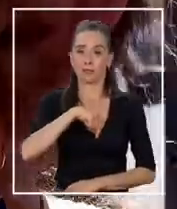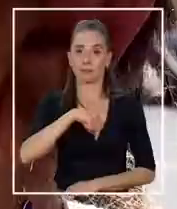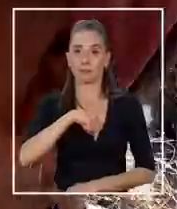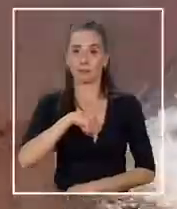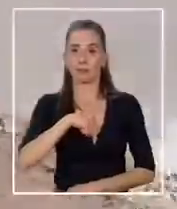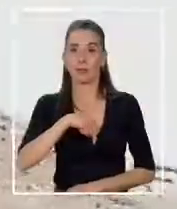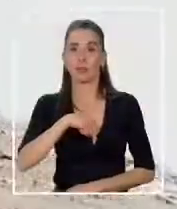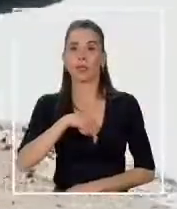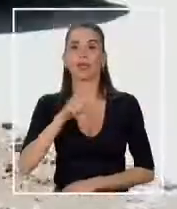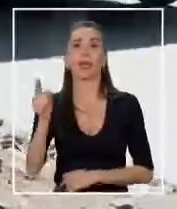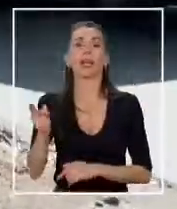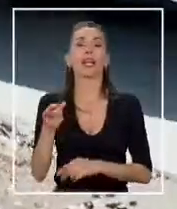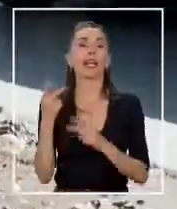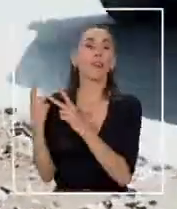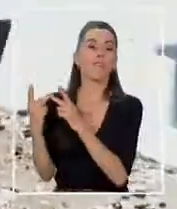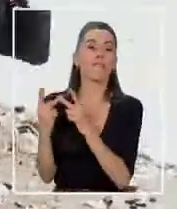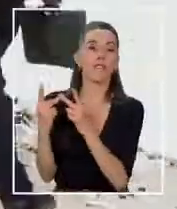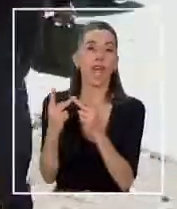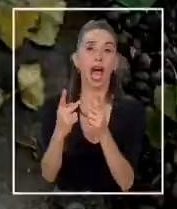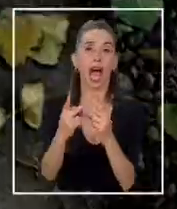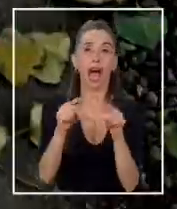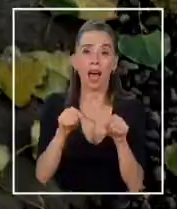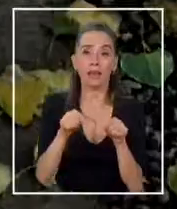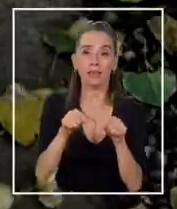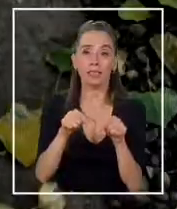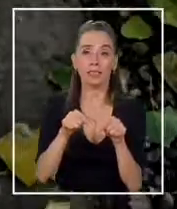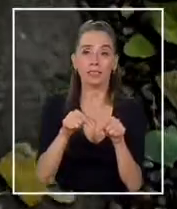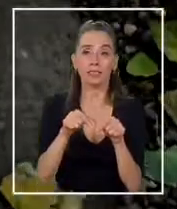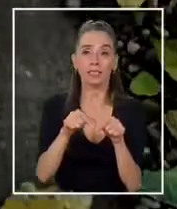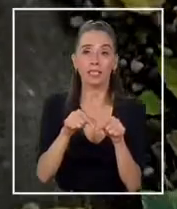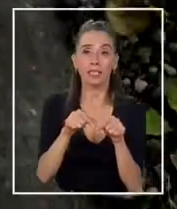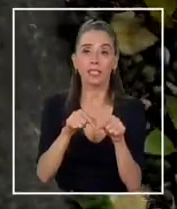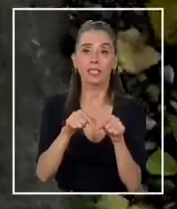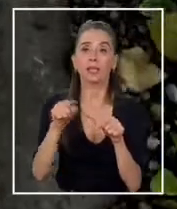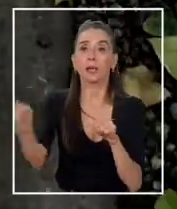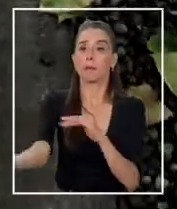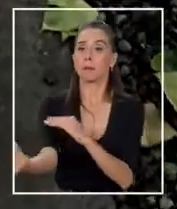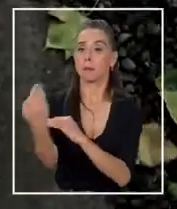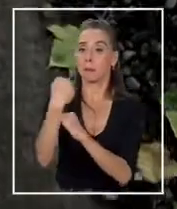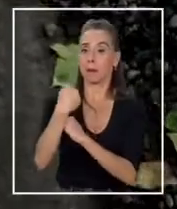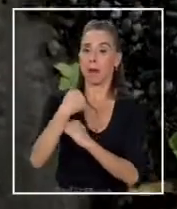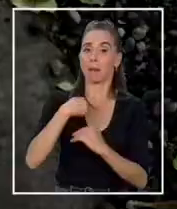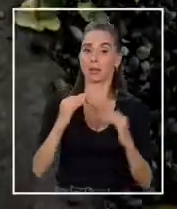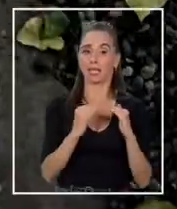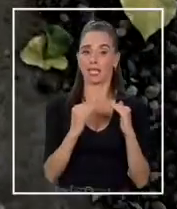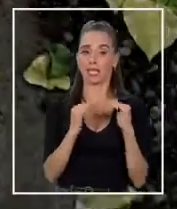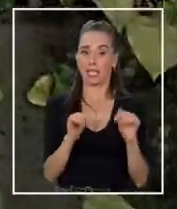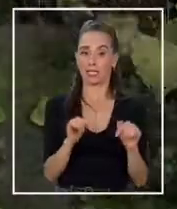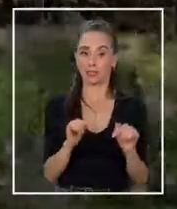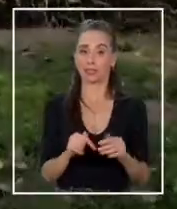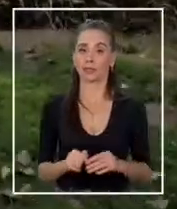El recorrido que hacía normalmente era este, para llegar a mi casa.